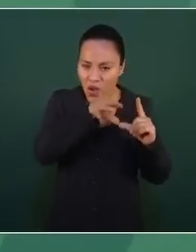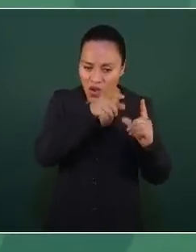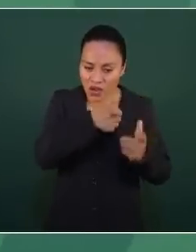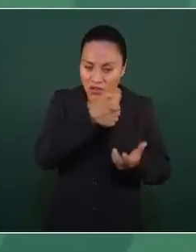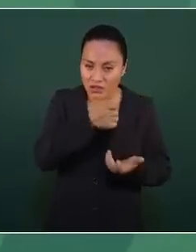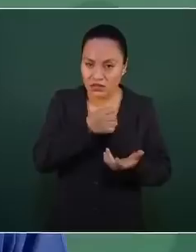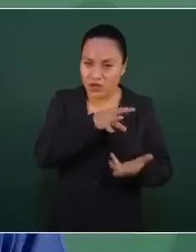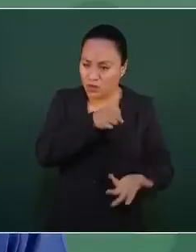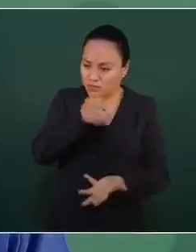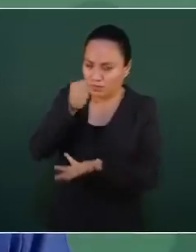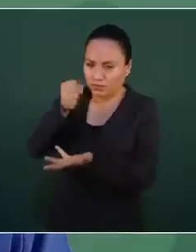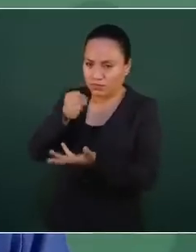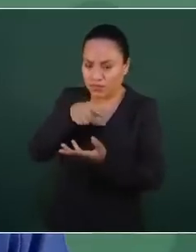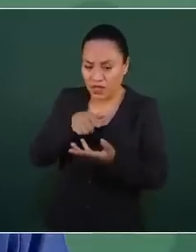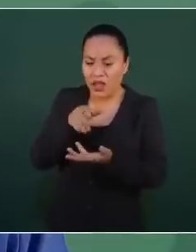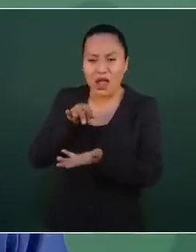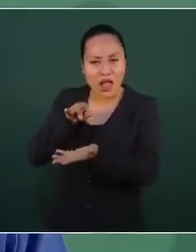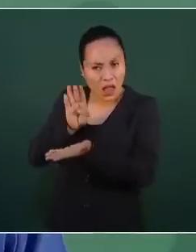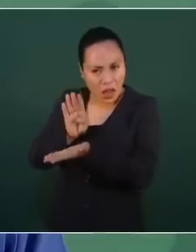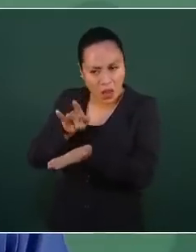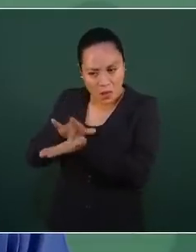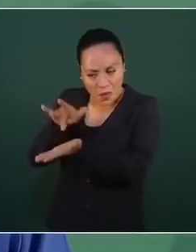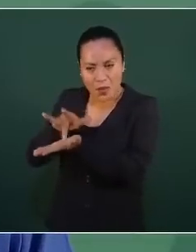Antes, y ese es el cambio,